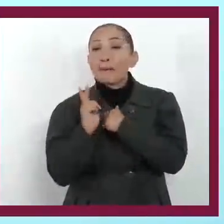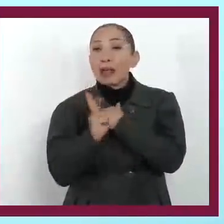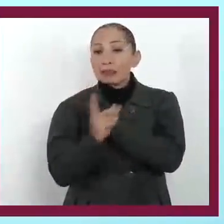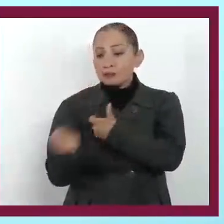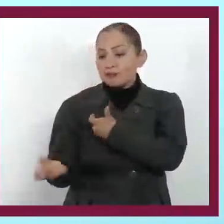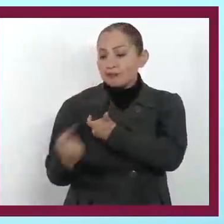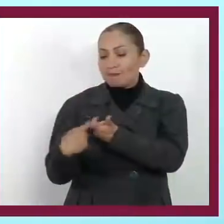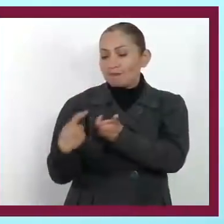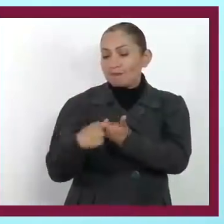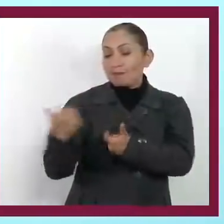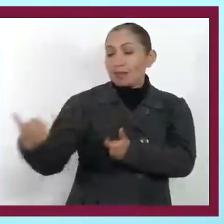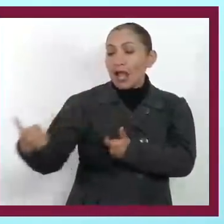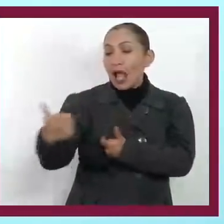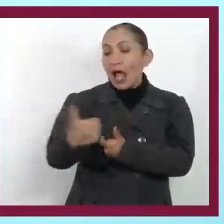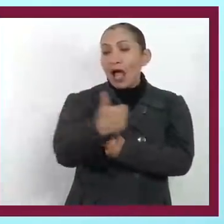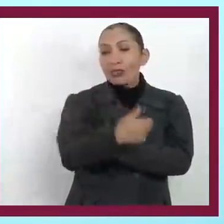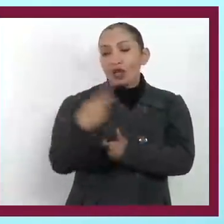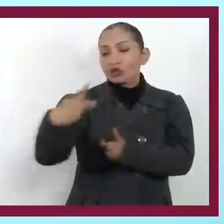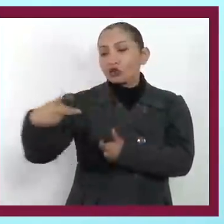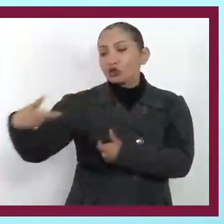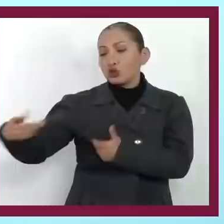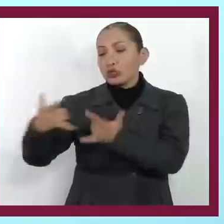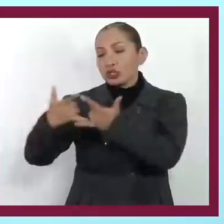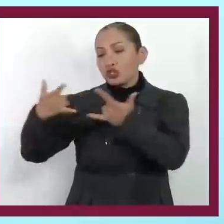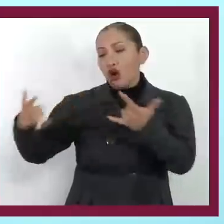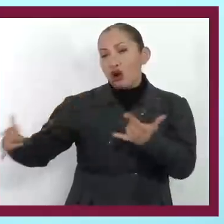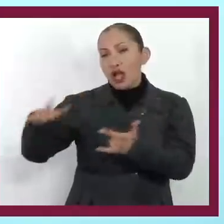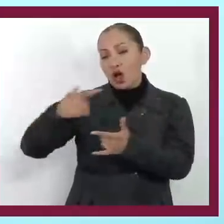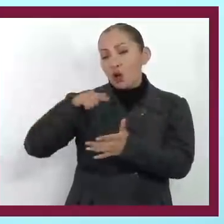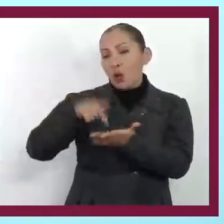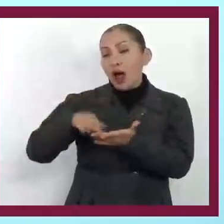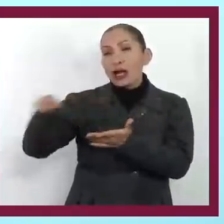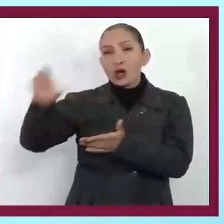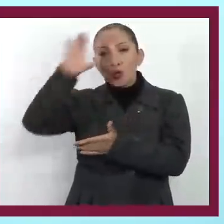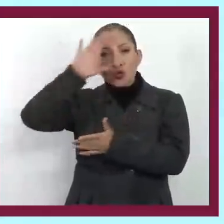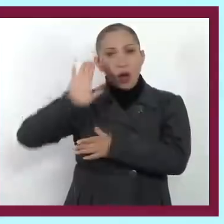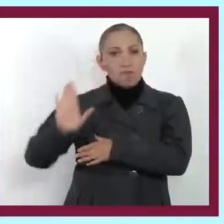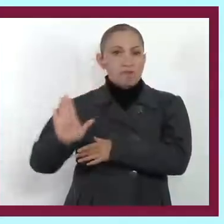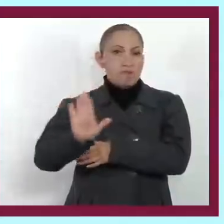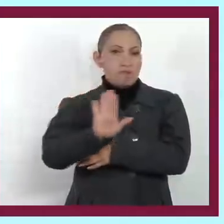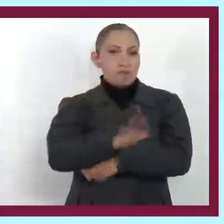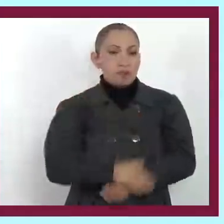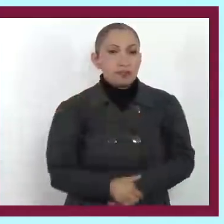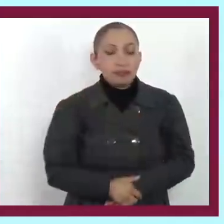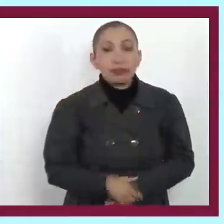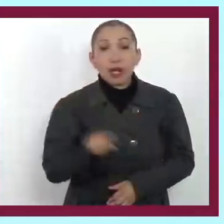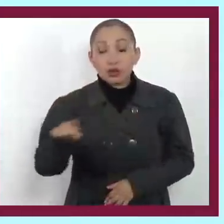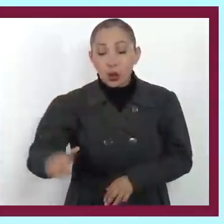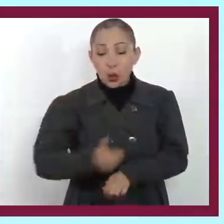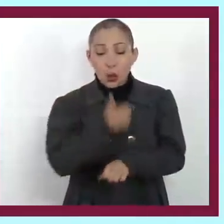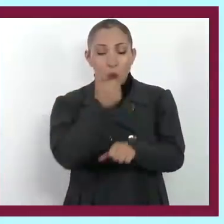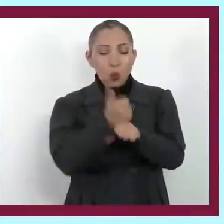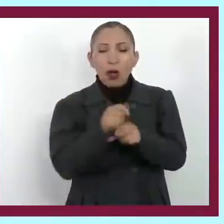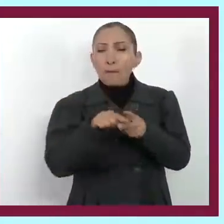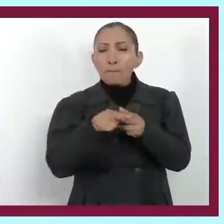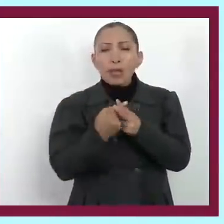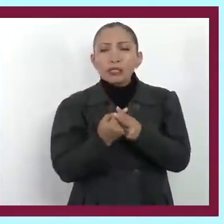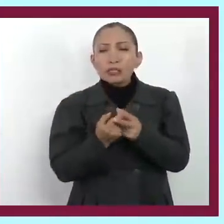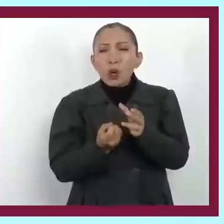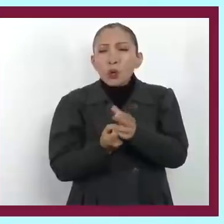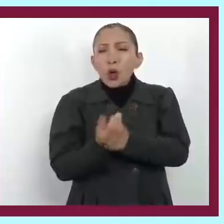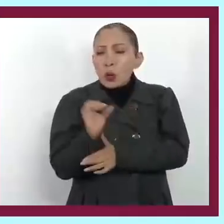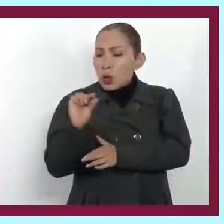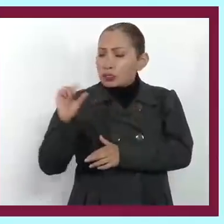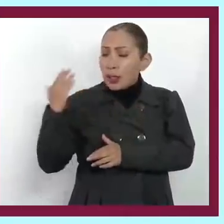miembros, cada uno con una historia geográfica y cultura propia. Su creación es relativamente nueva